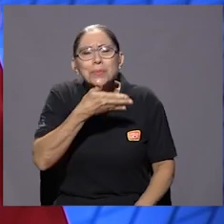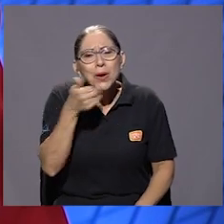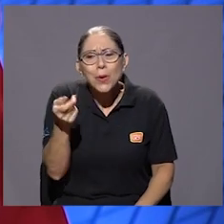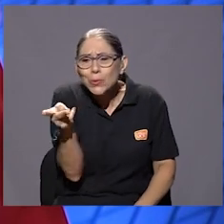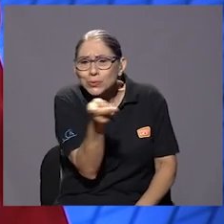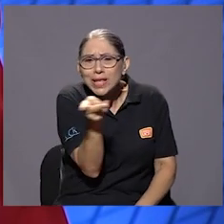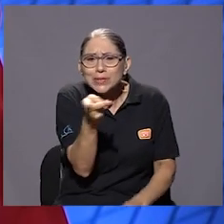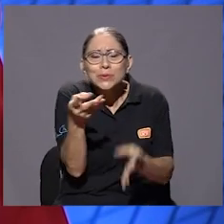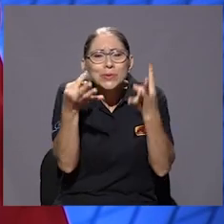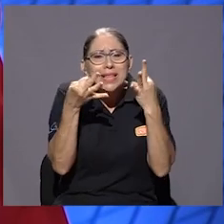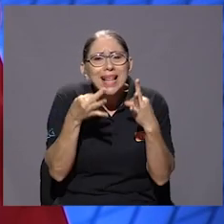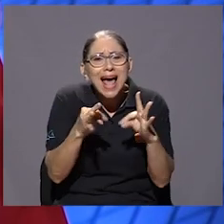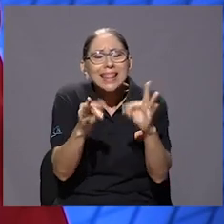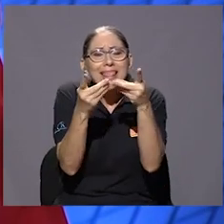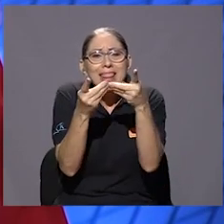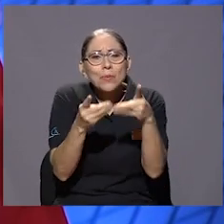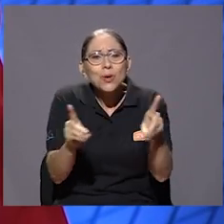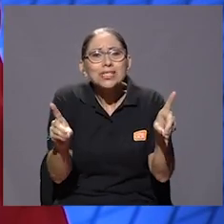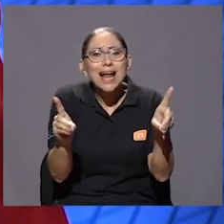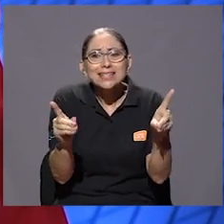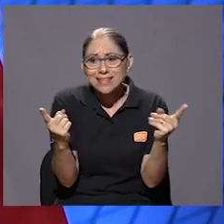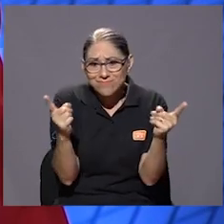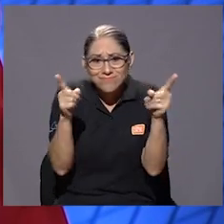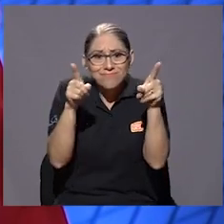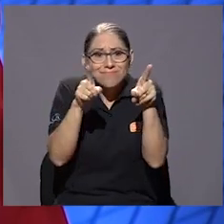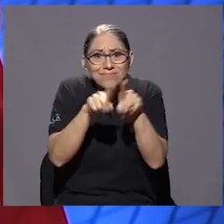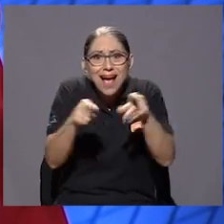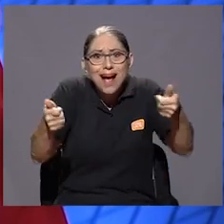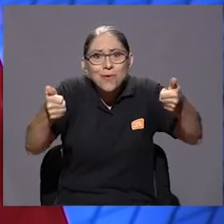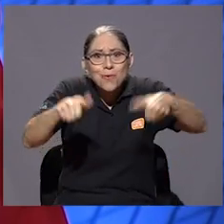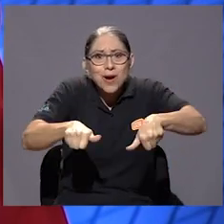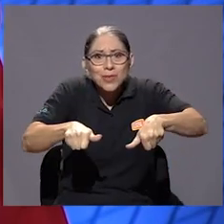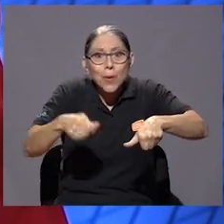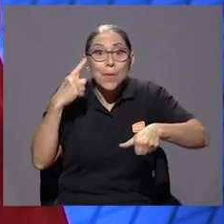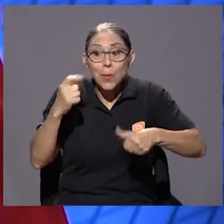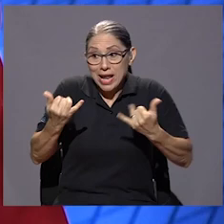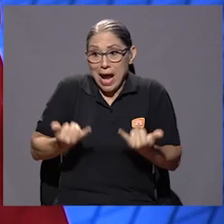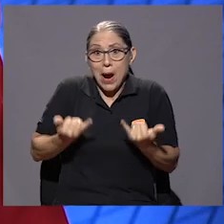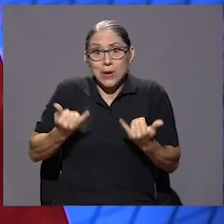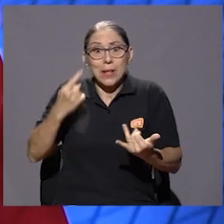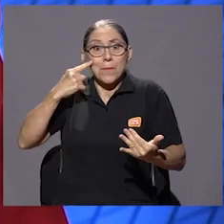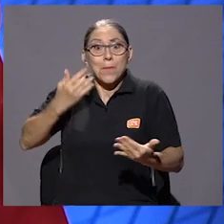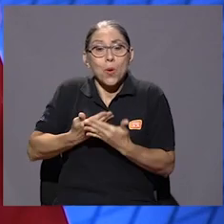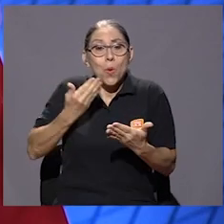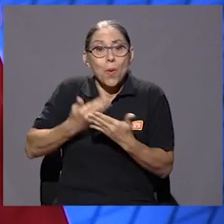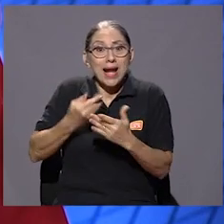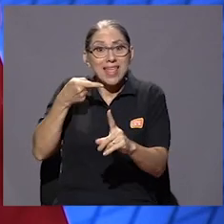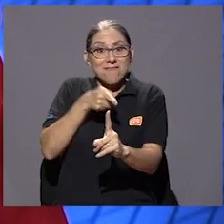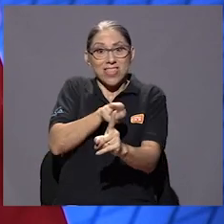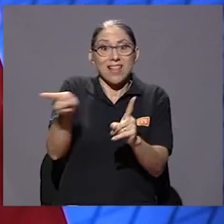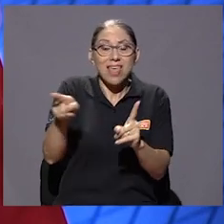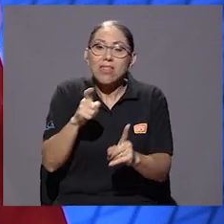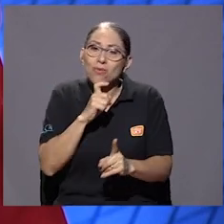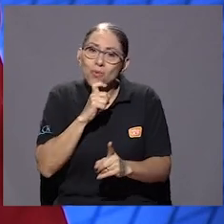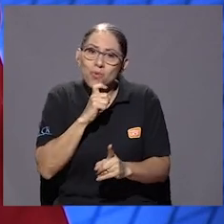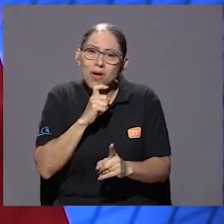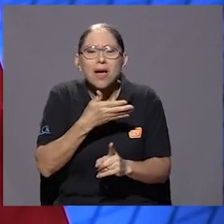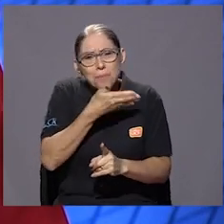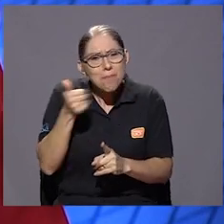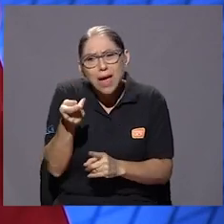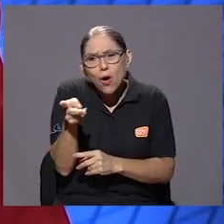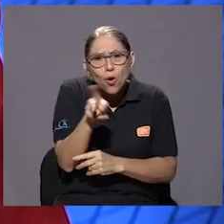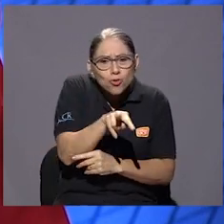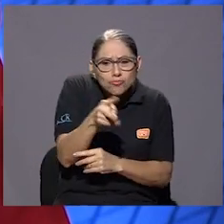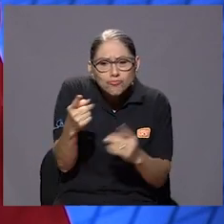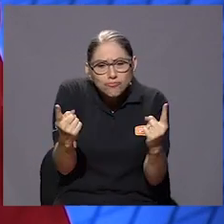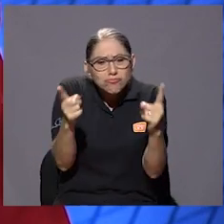por mutuo acuerdo, porque hoy en día probar una infidelidad es complicado. Entonces le decíamos, traten de llegar a un